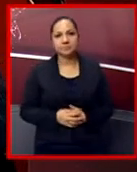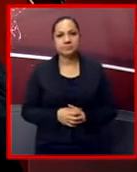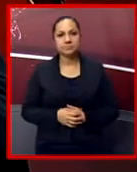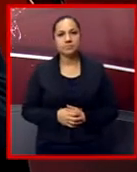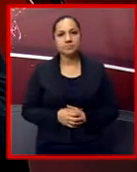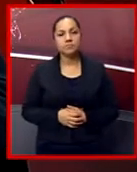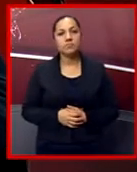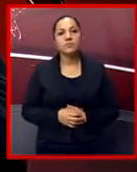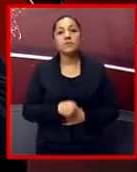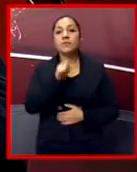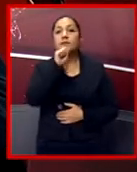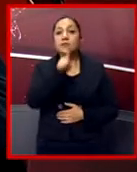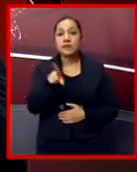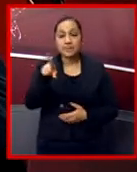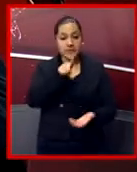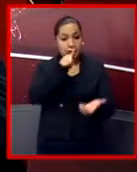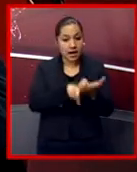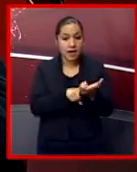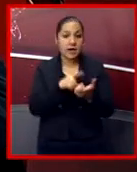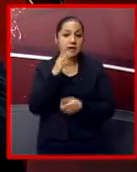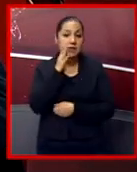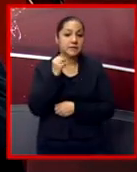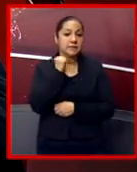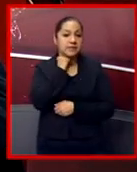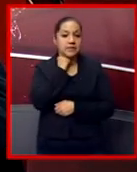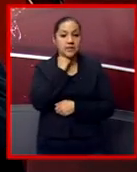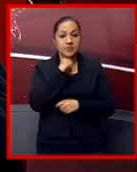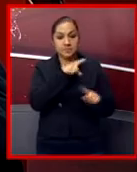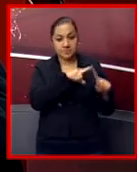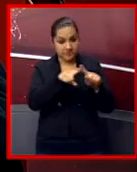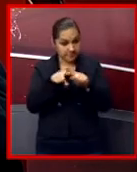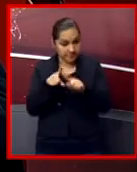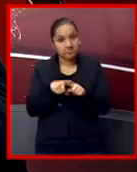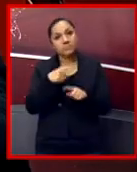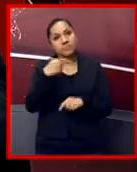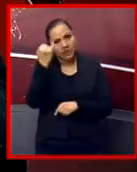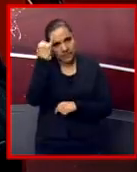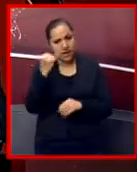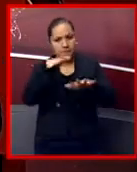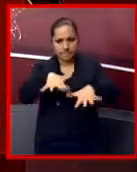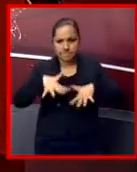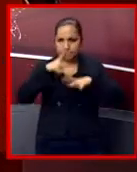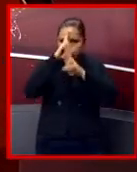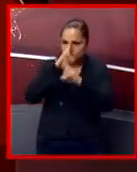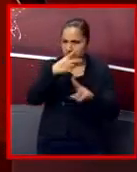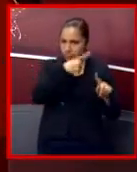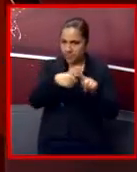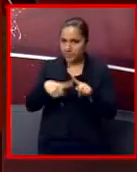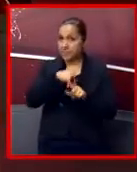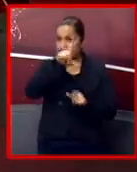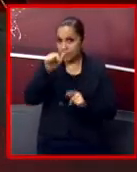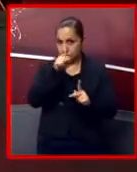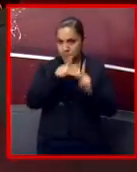También en el Senado de la República se realizaron sesiones solemnes. Se lo platico después de esta pausa. Regresamos.